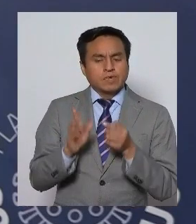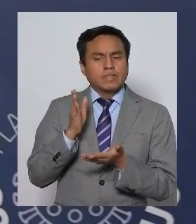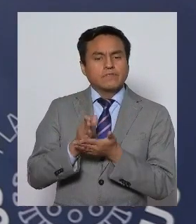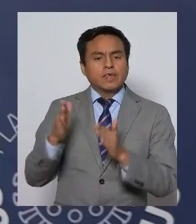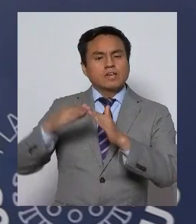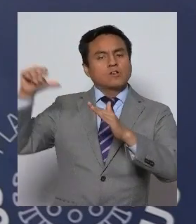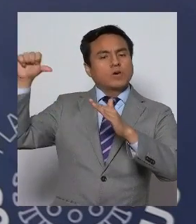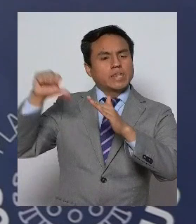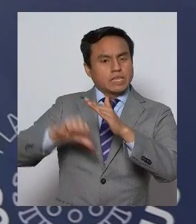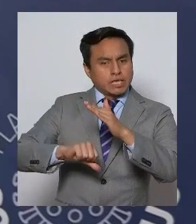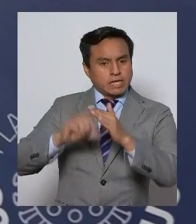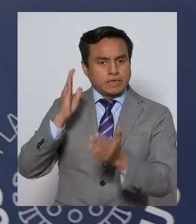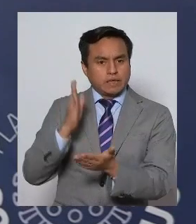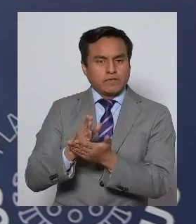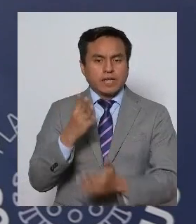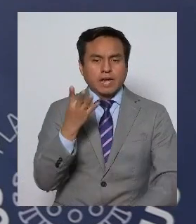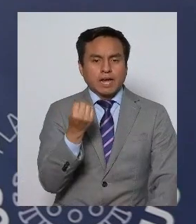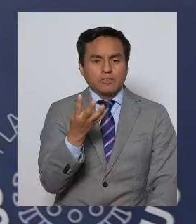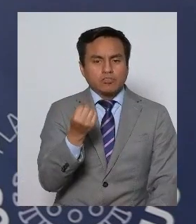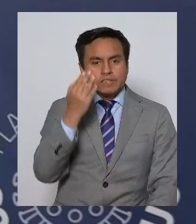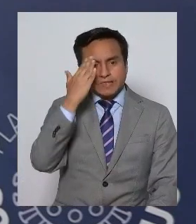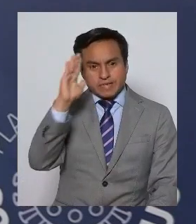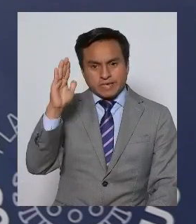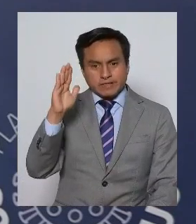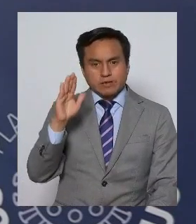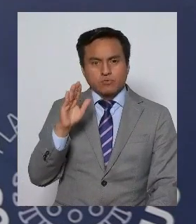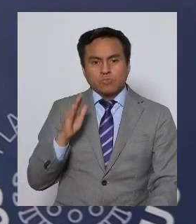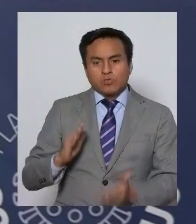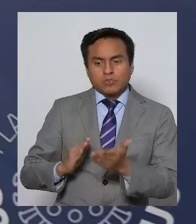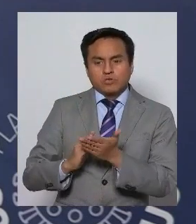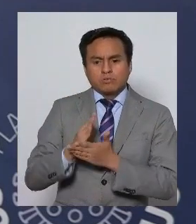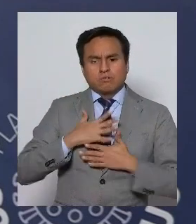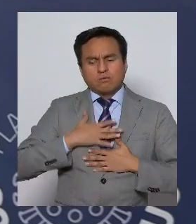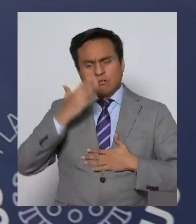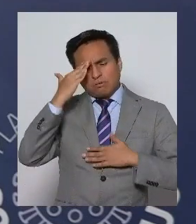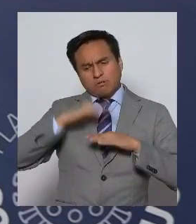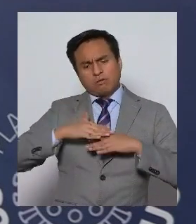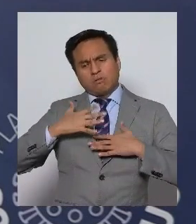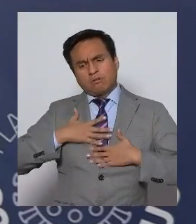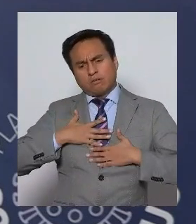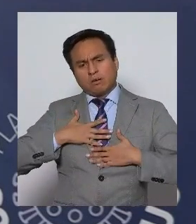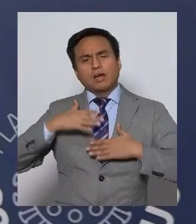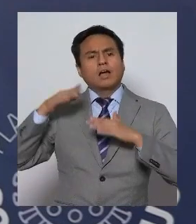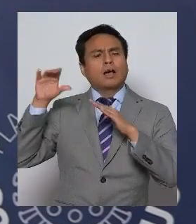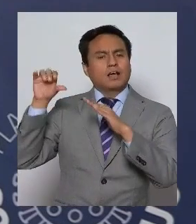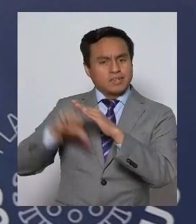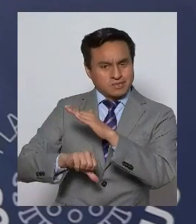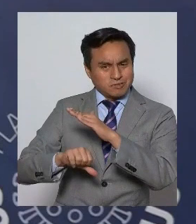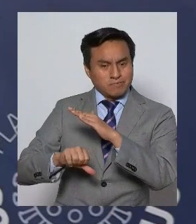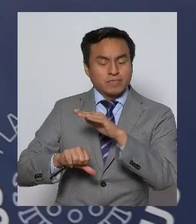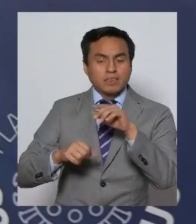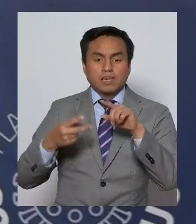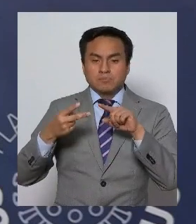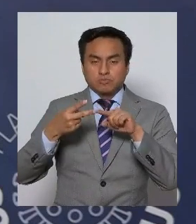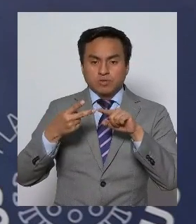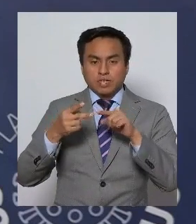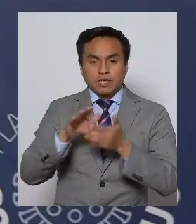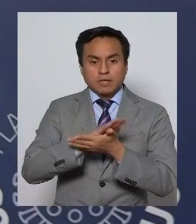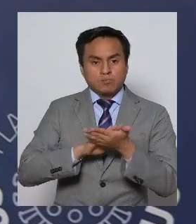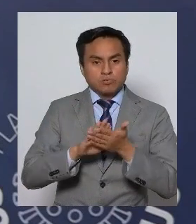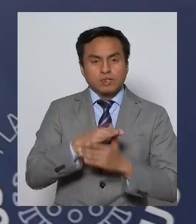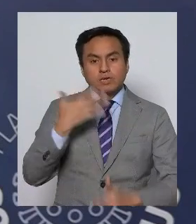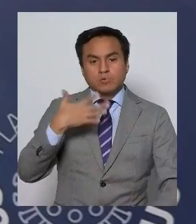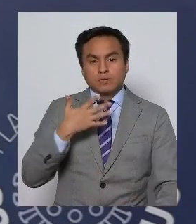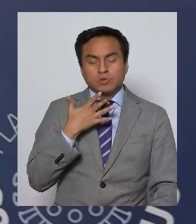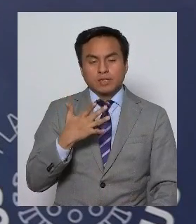su cuarentena de 14 días desde el inicio de los síntomas. Y en segundo lugar, el ejemplo que usted ha puesto es muy